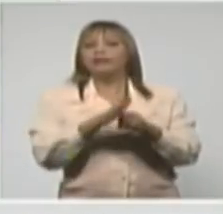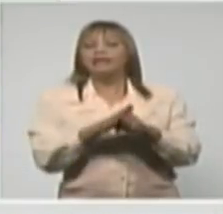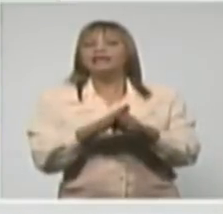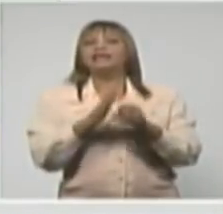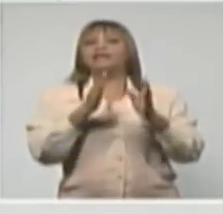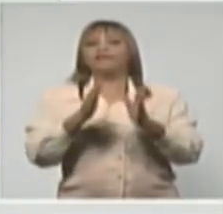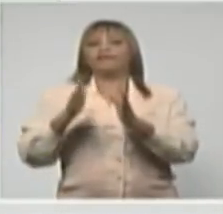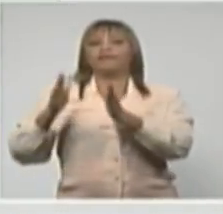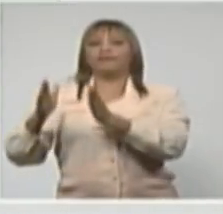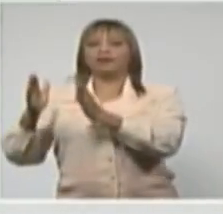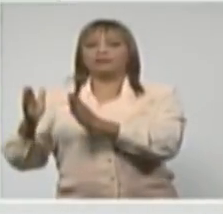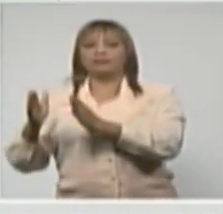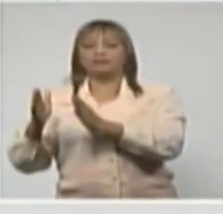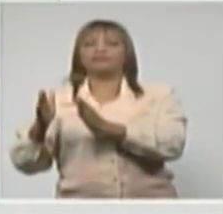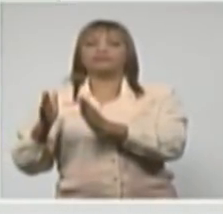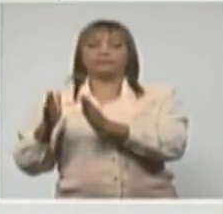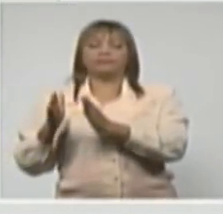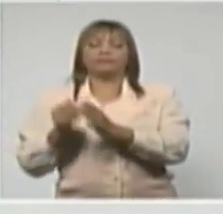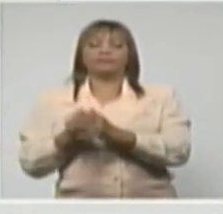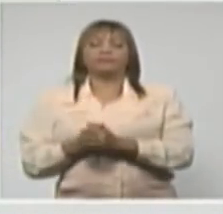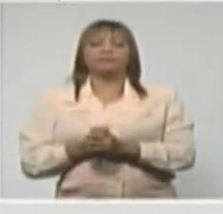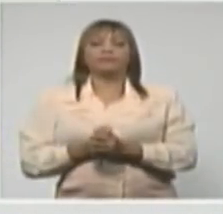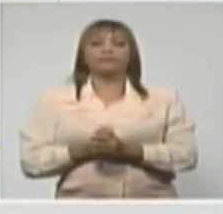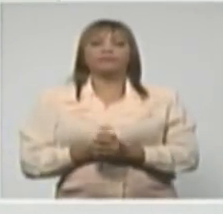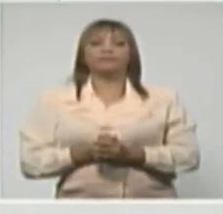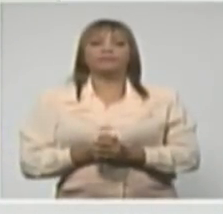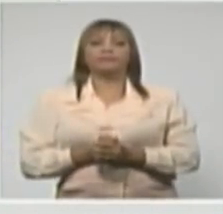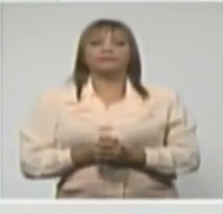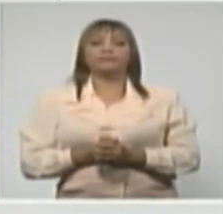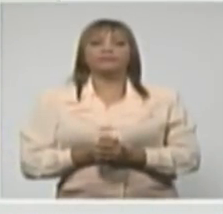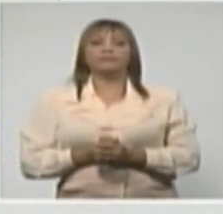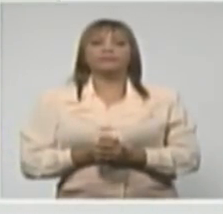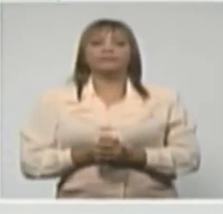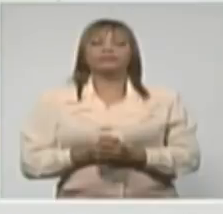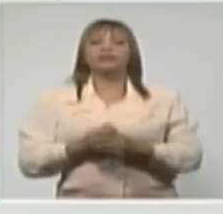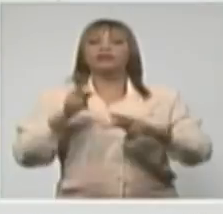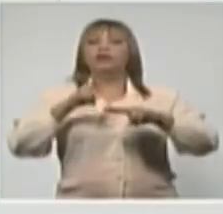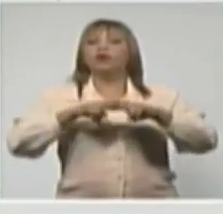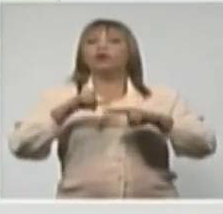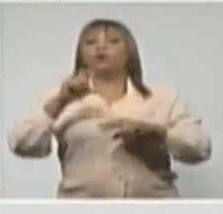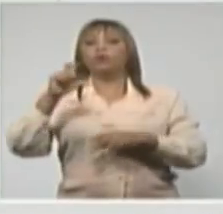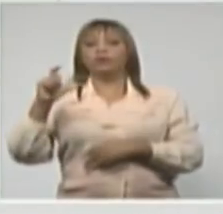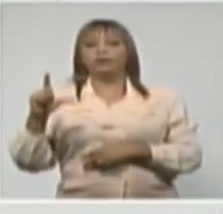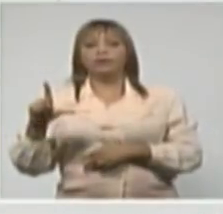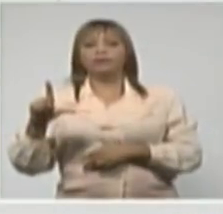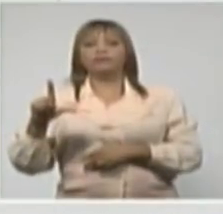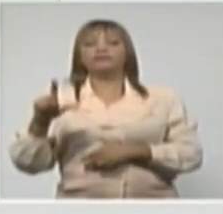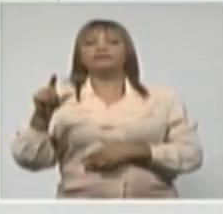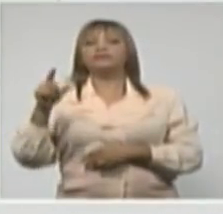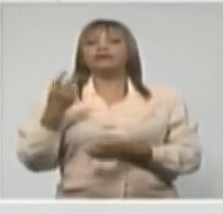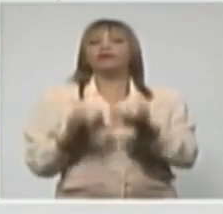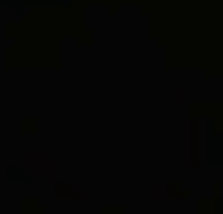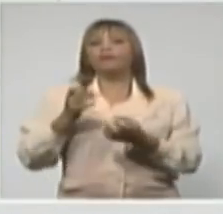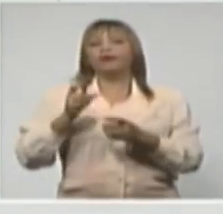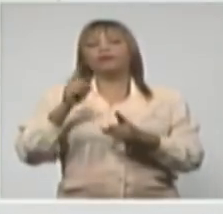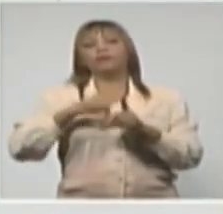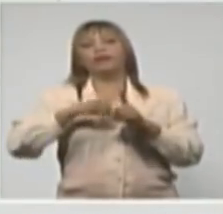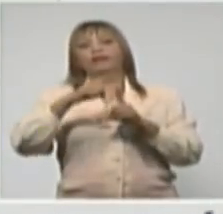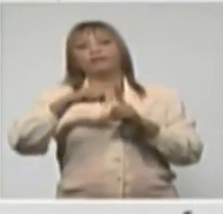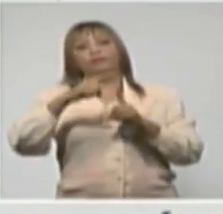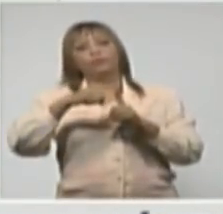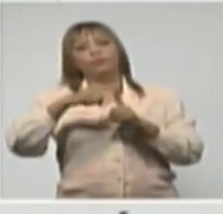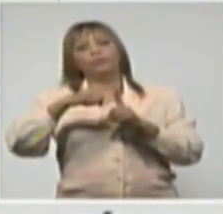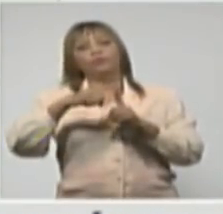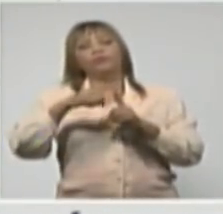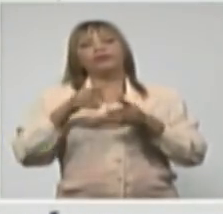de comportamiento de la pandemia. Holguín, Cienfuegos, Las Tunas,